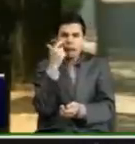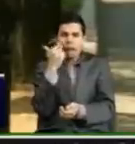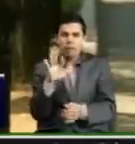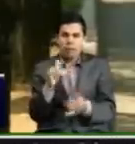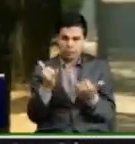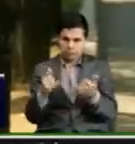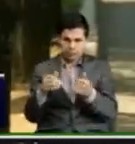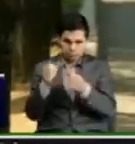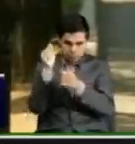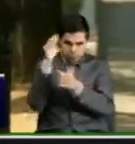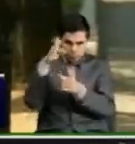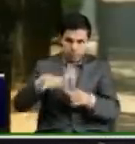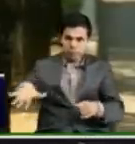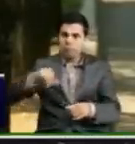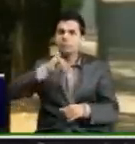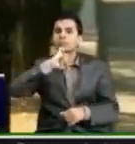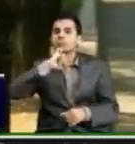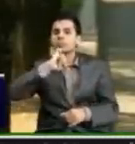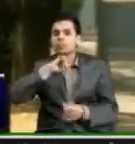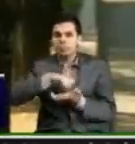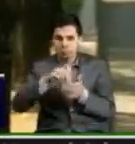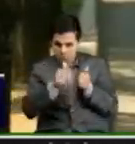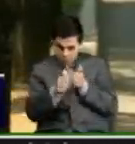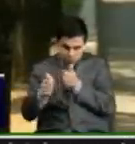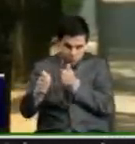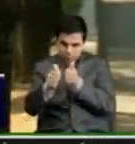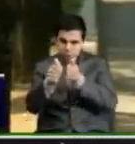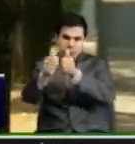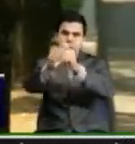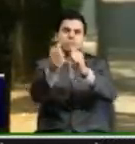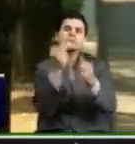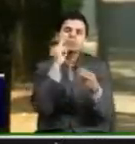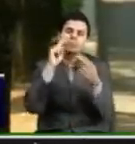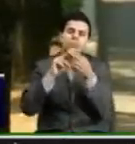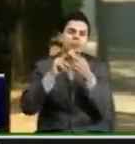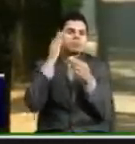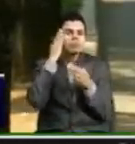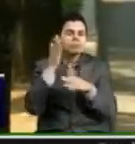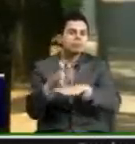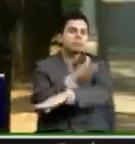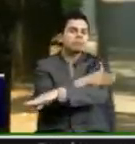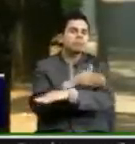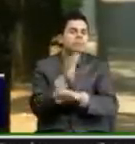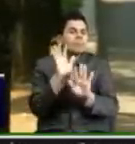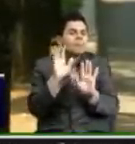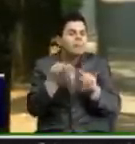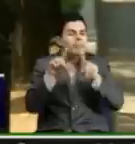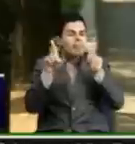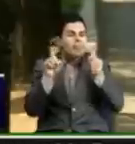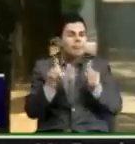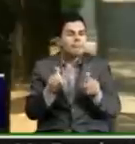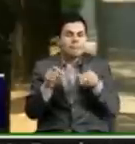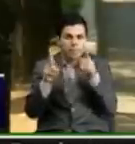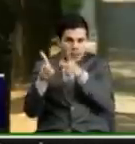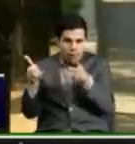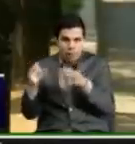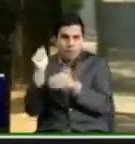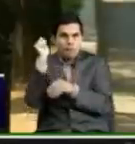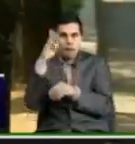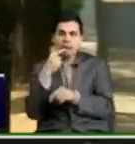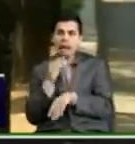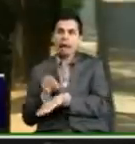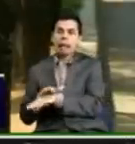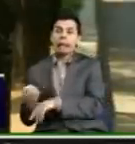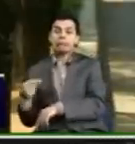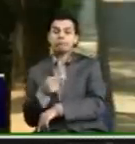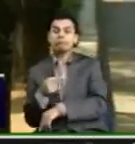en el sector de Real de Minas. Pues si ya tenían este conocimiento por información de pronto extraoficial de miembros del banco, o por